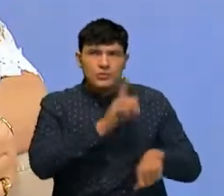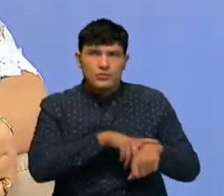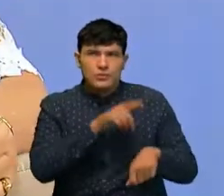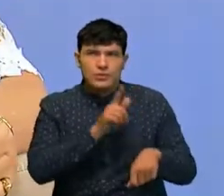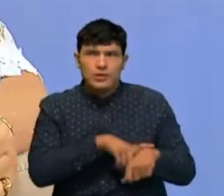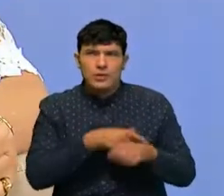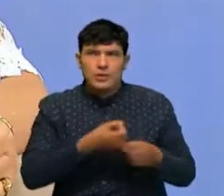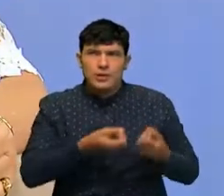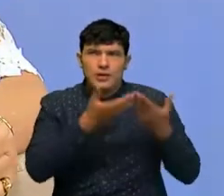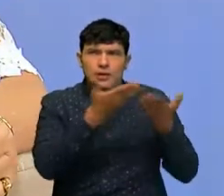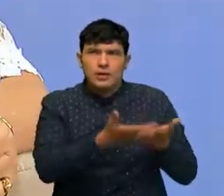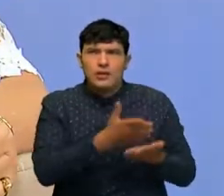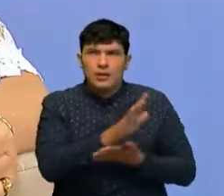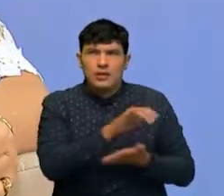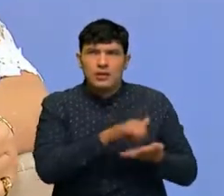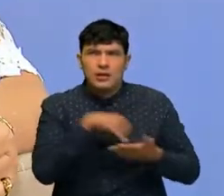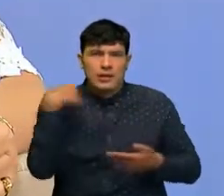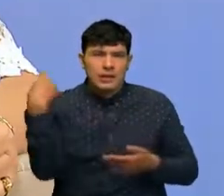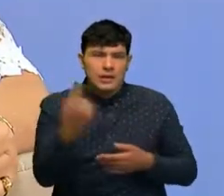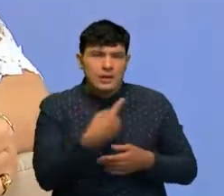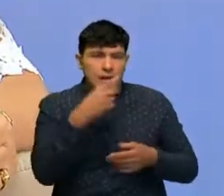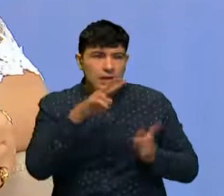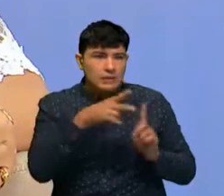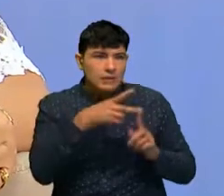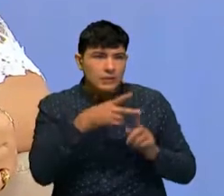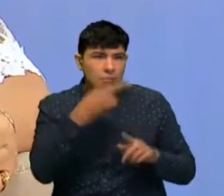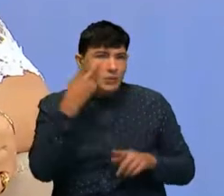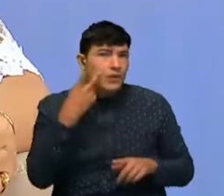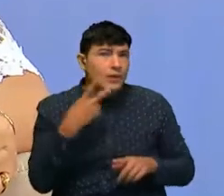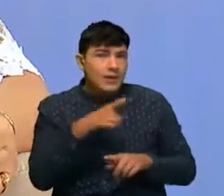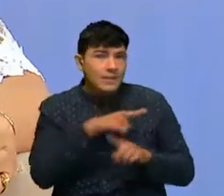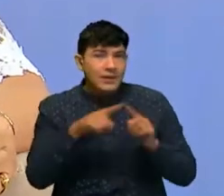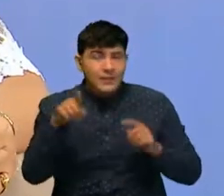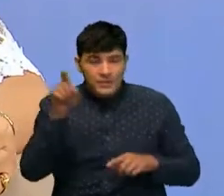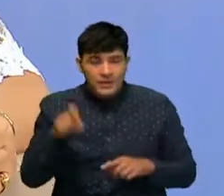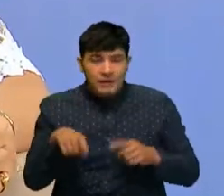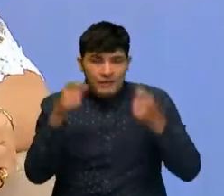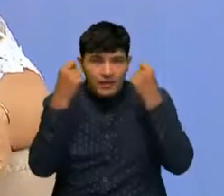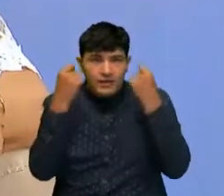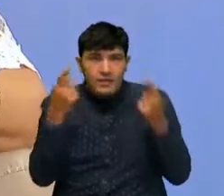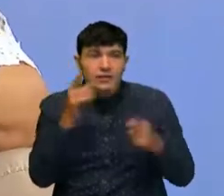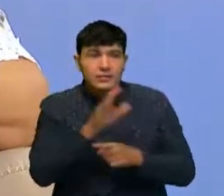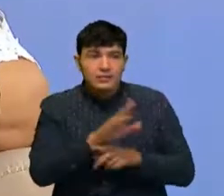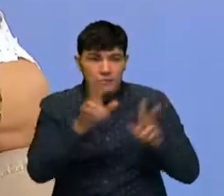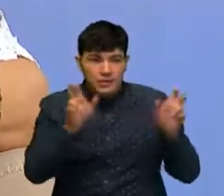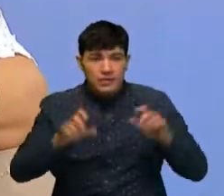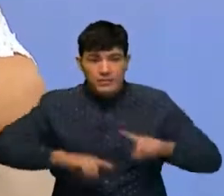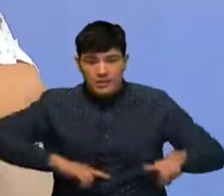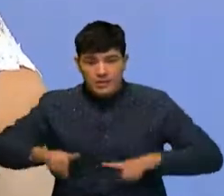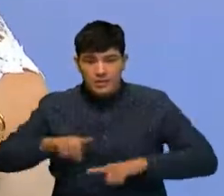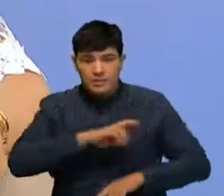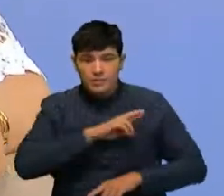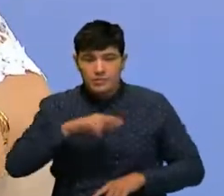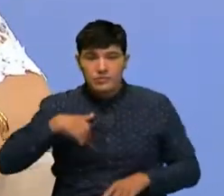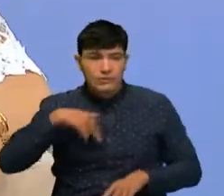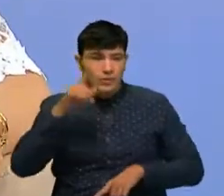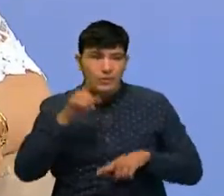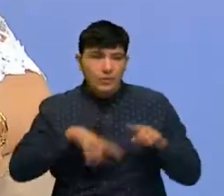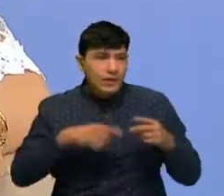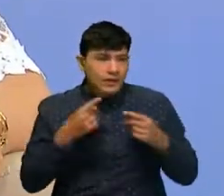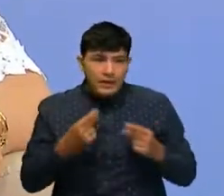entregar la liquidación. Generalmente es al día siguiente, pero hay que entender que los términos administrativos pues no podemos hacerlo de